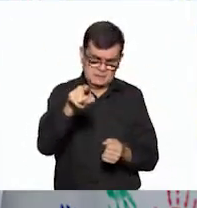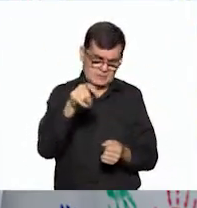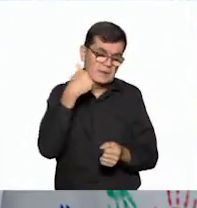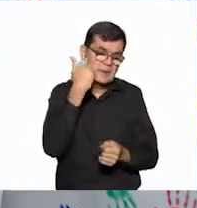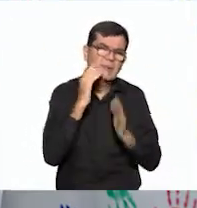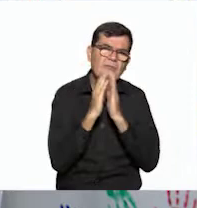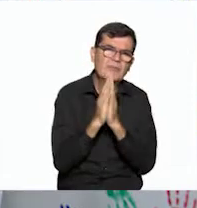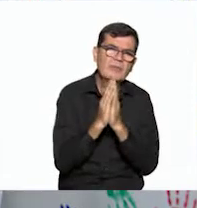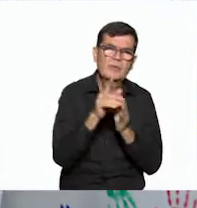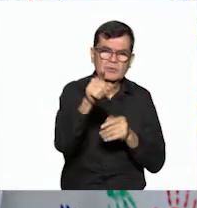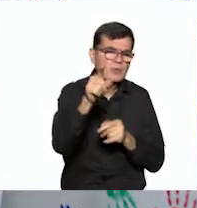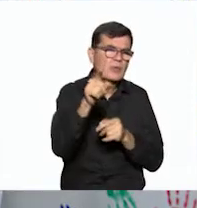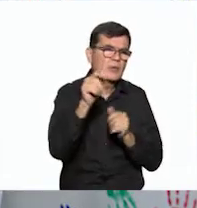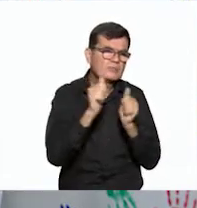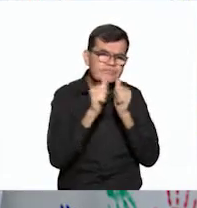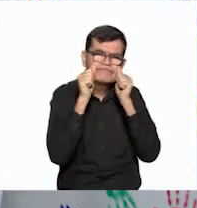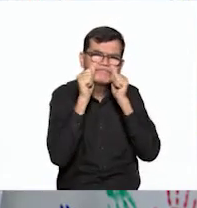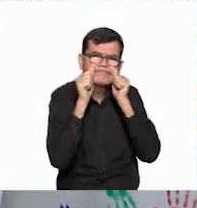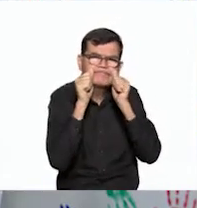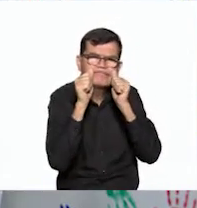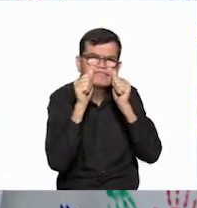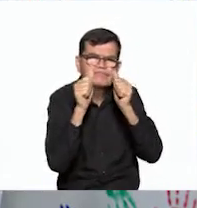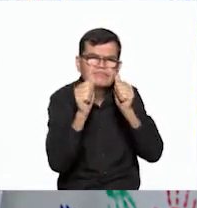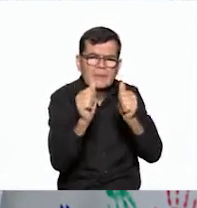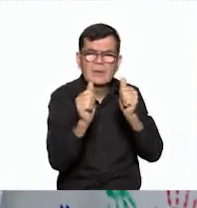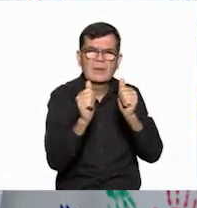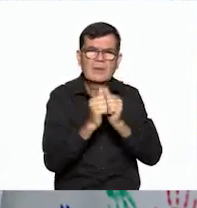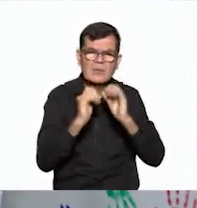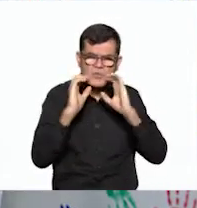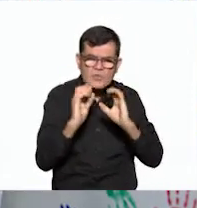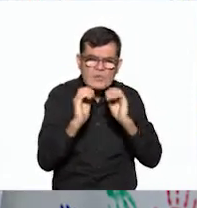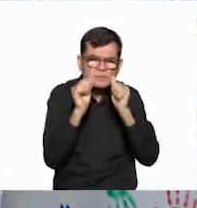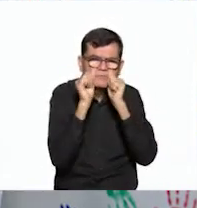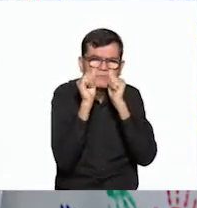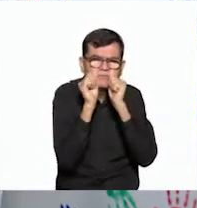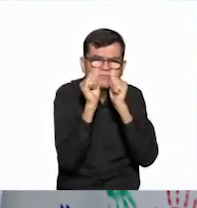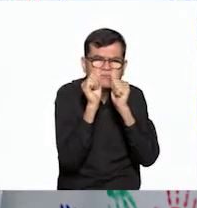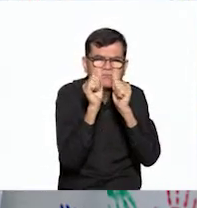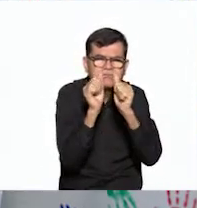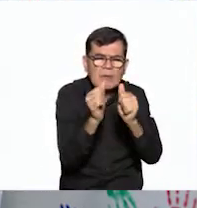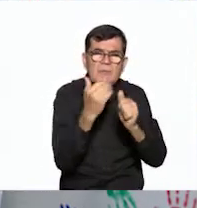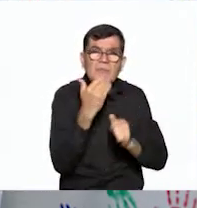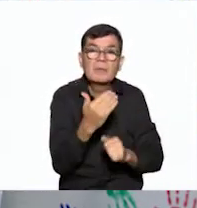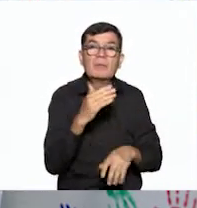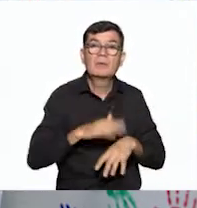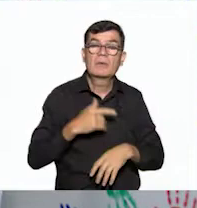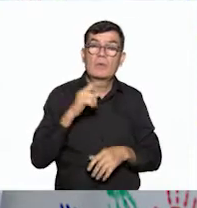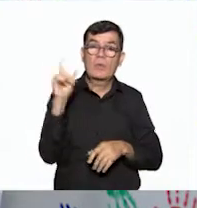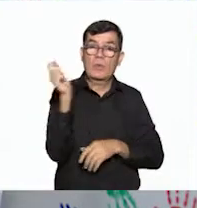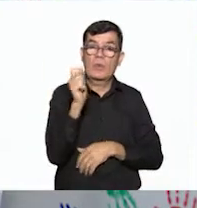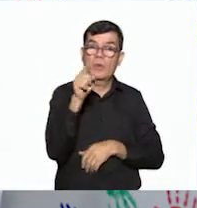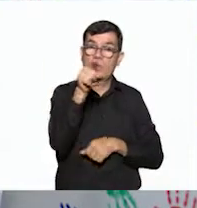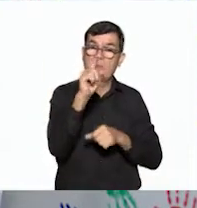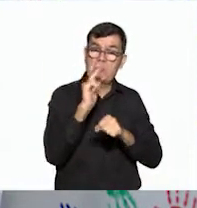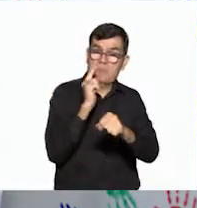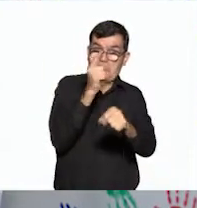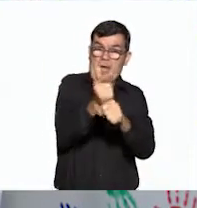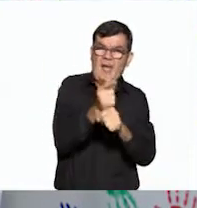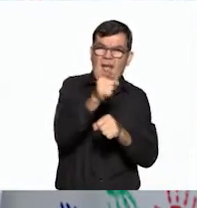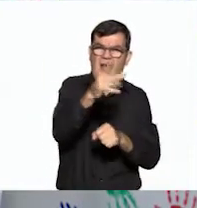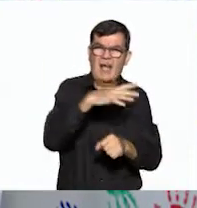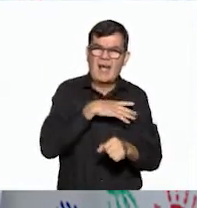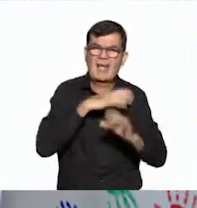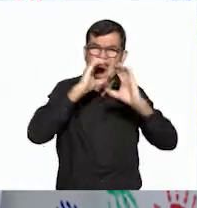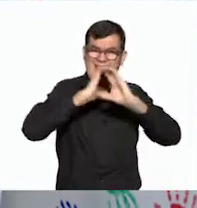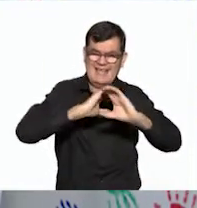ustedes escuchen y observen con mucho detenimiento, porque quiero que cuando ustedes lo vean, vean